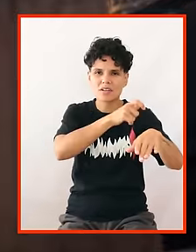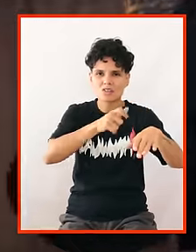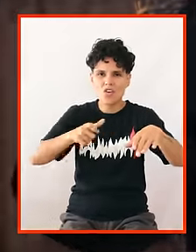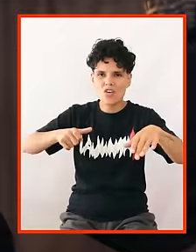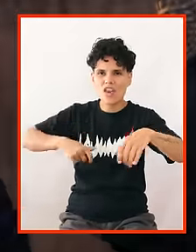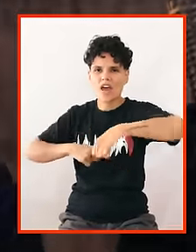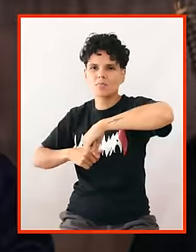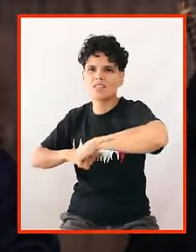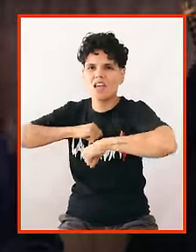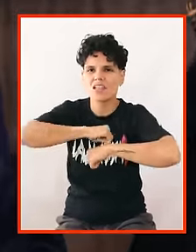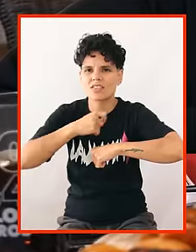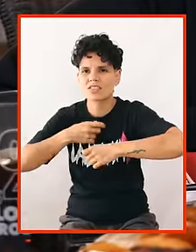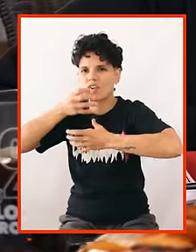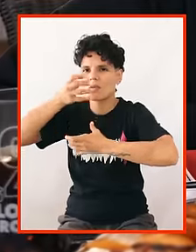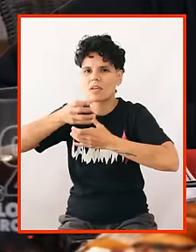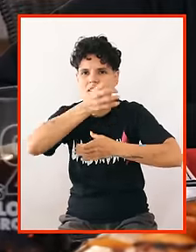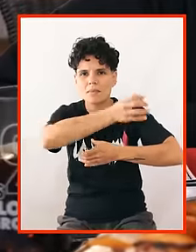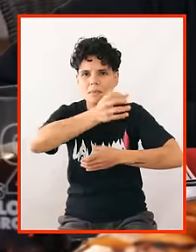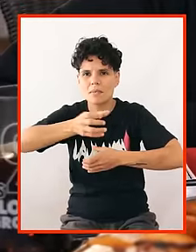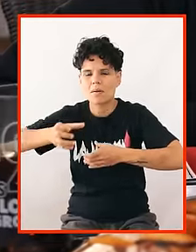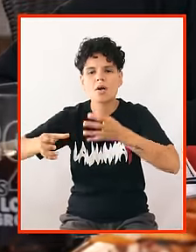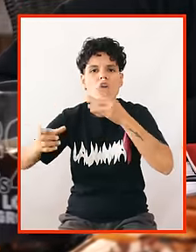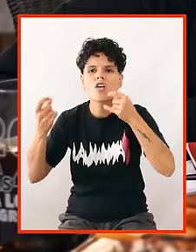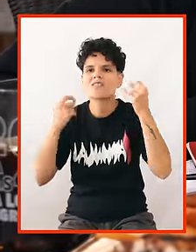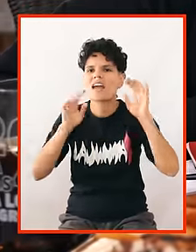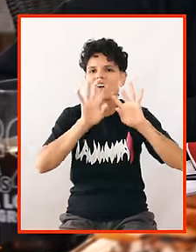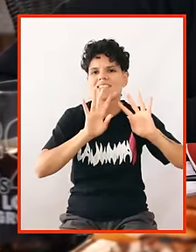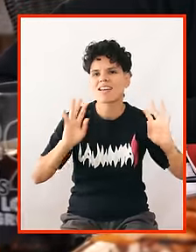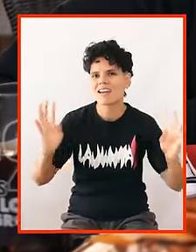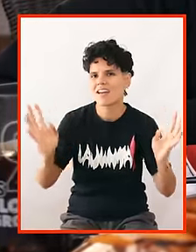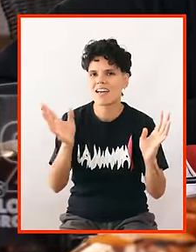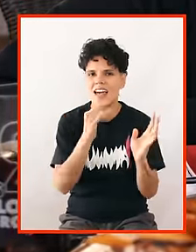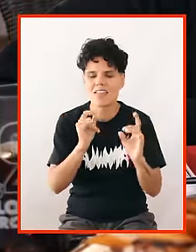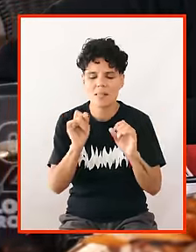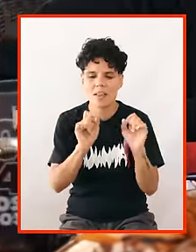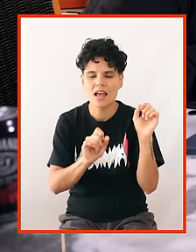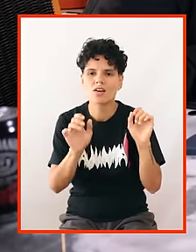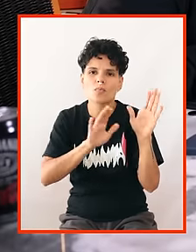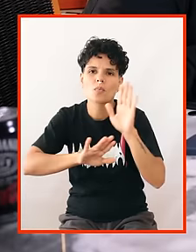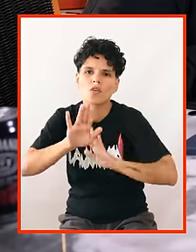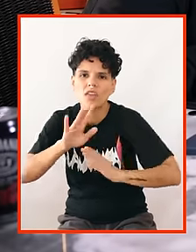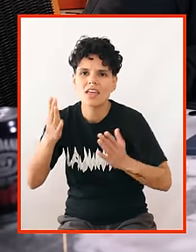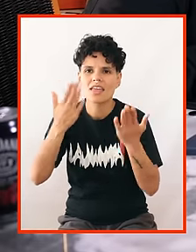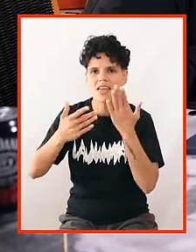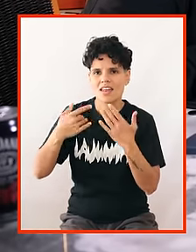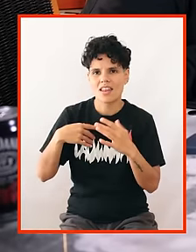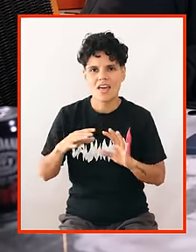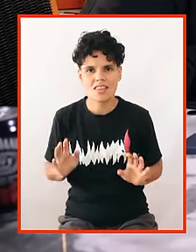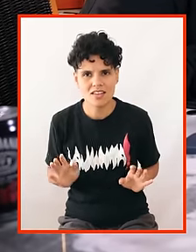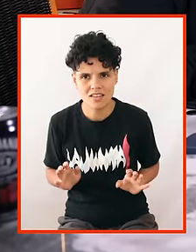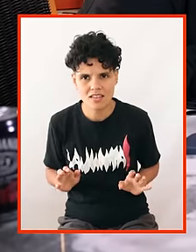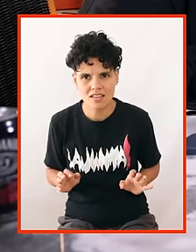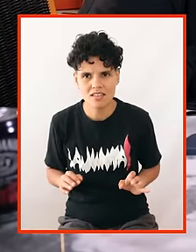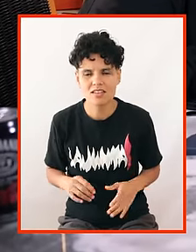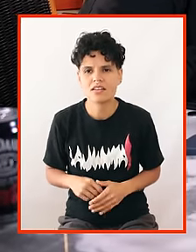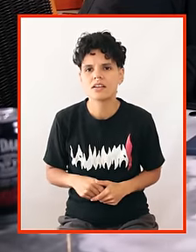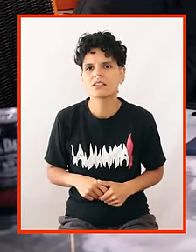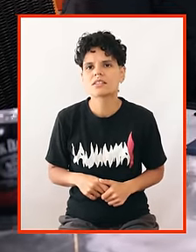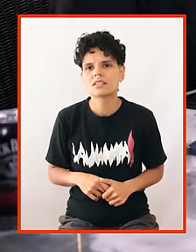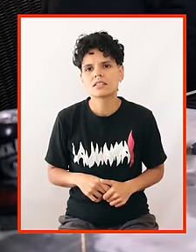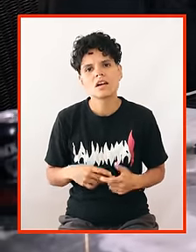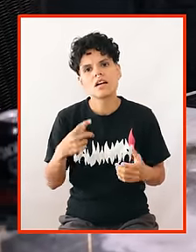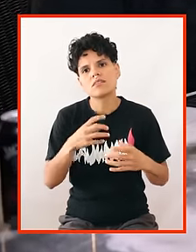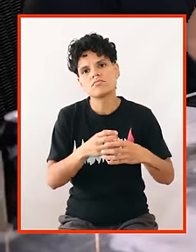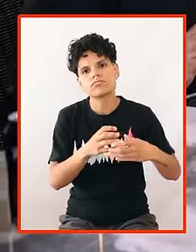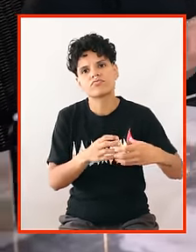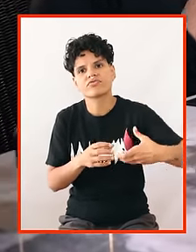en la orilla del escenario. Sí, claro. Como que pues, apoyaban los copetes ahí, ¿cachai? No había una reja como entre, claro, entre el escenario y la gente.